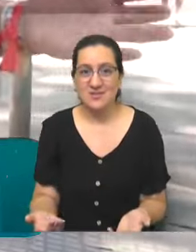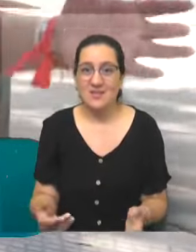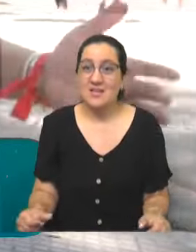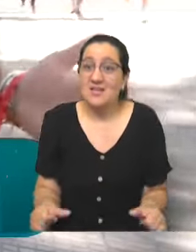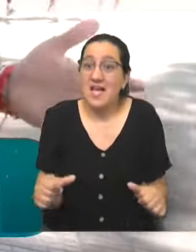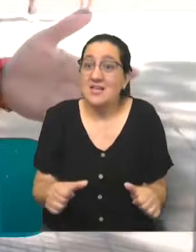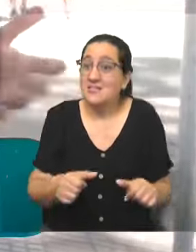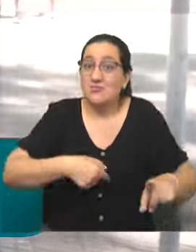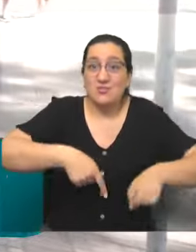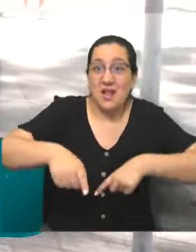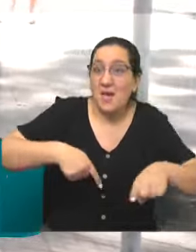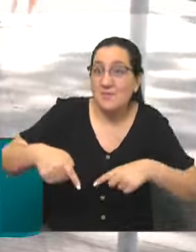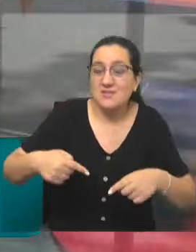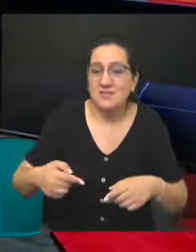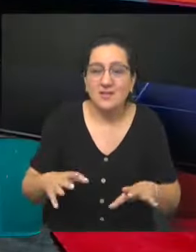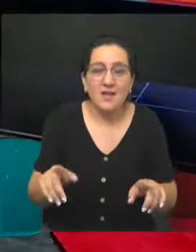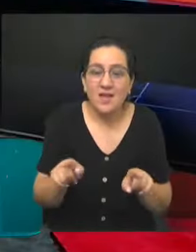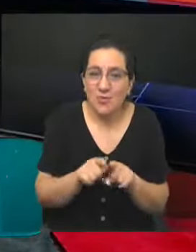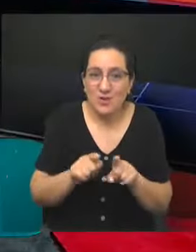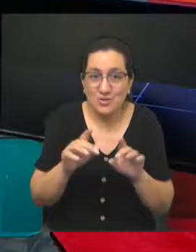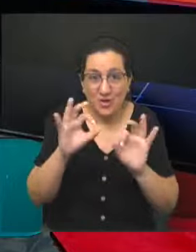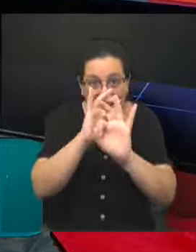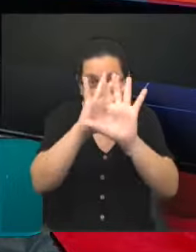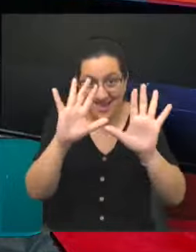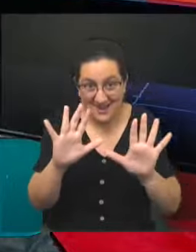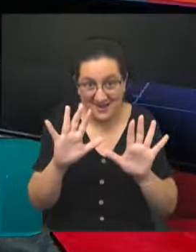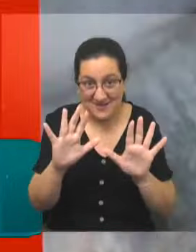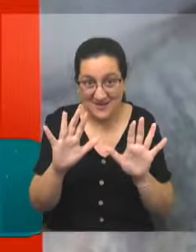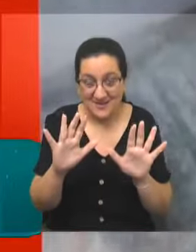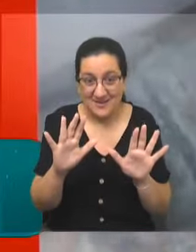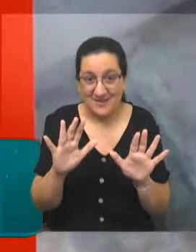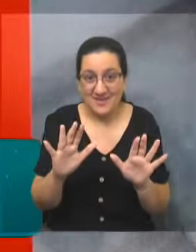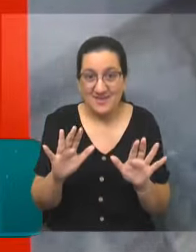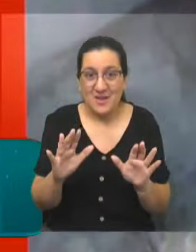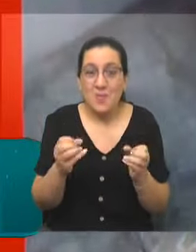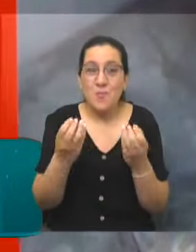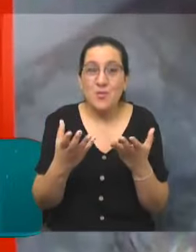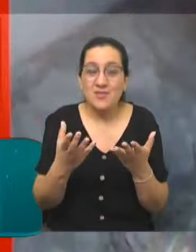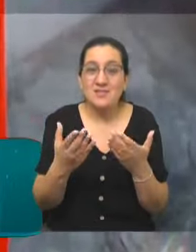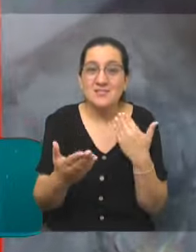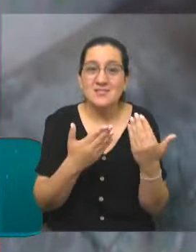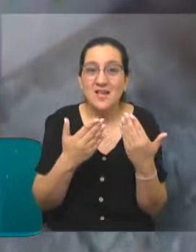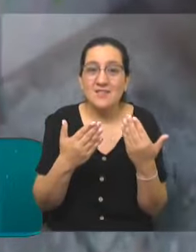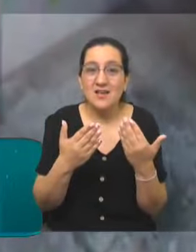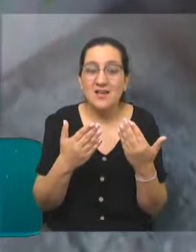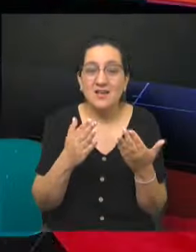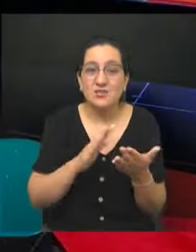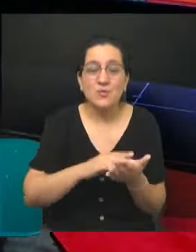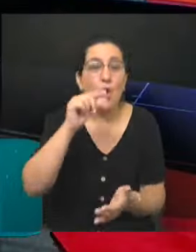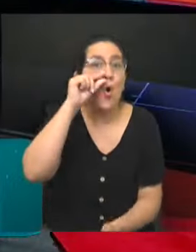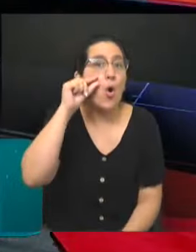sus distintos menesteres nosotros. Pará, igual quiero hacer una aclaración porque de ley. No, porque se mencionó a